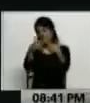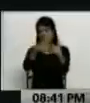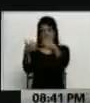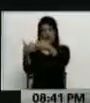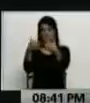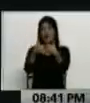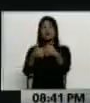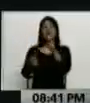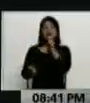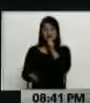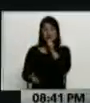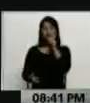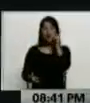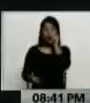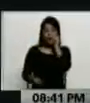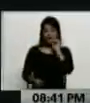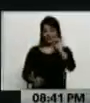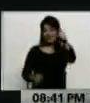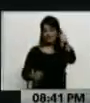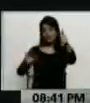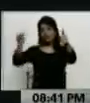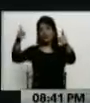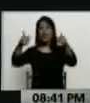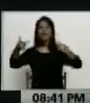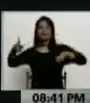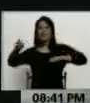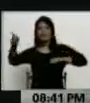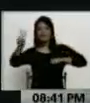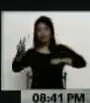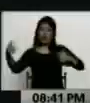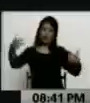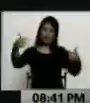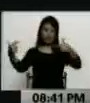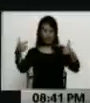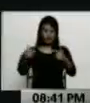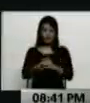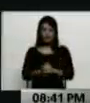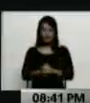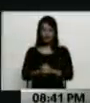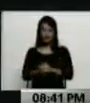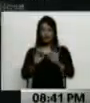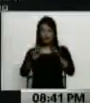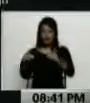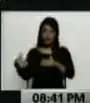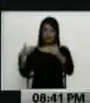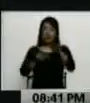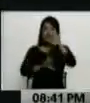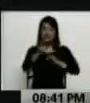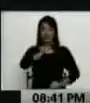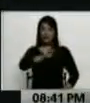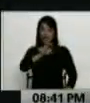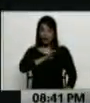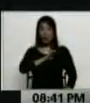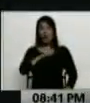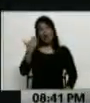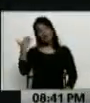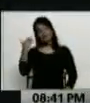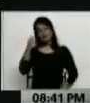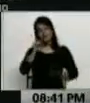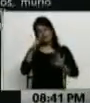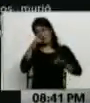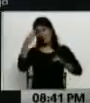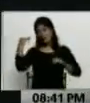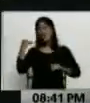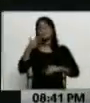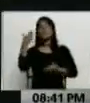fuerzas independentistas y realistas comandadas por Francisco cerveris 15 de enero de 1819 hace 98 años murió asesinada